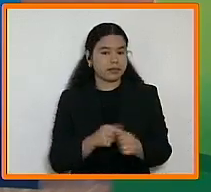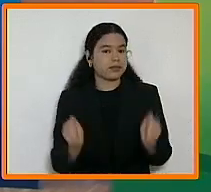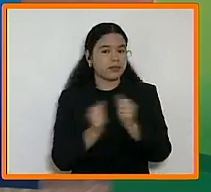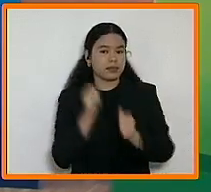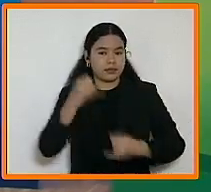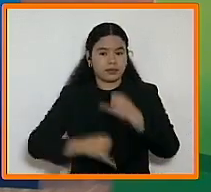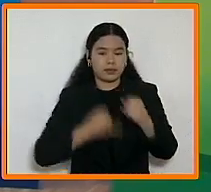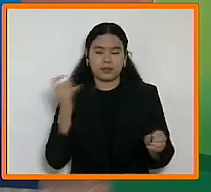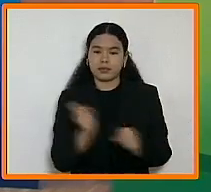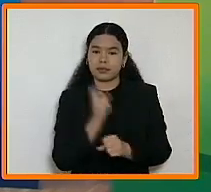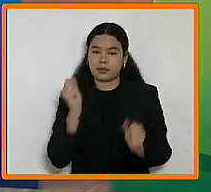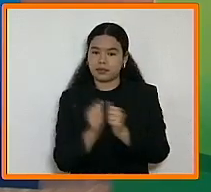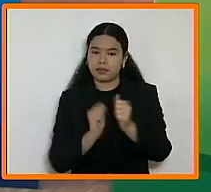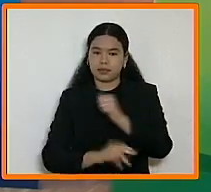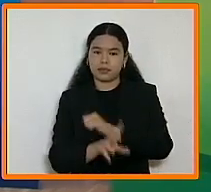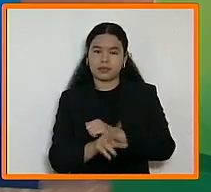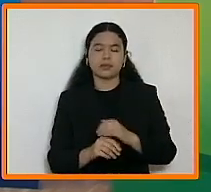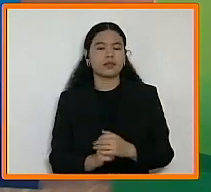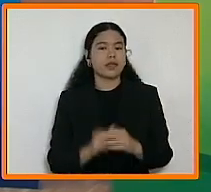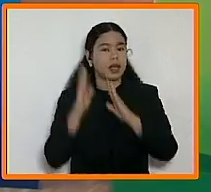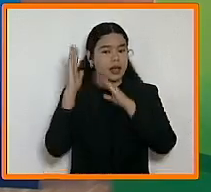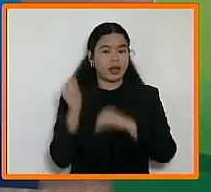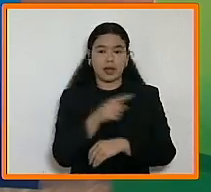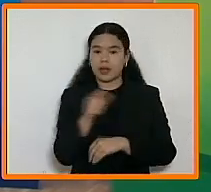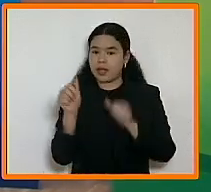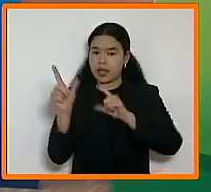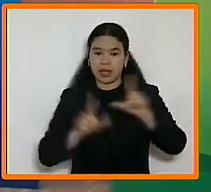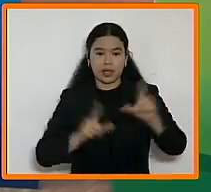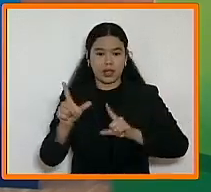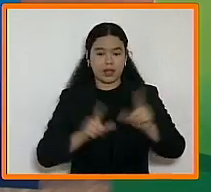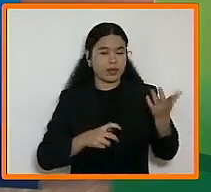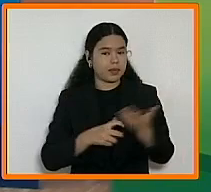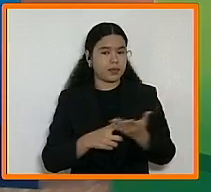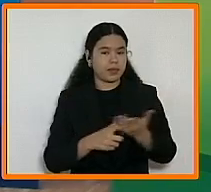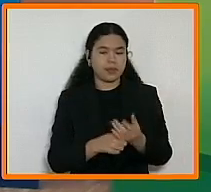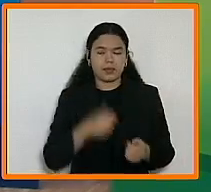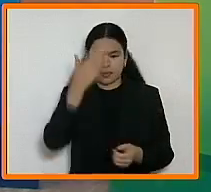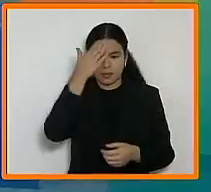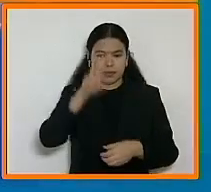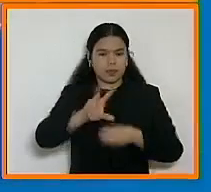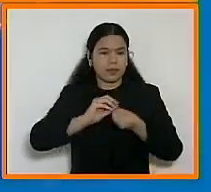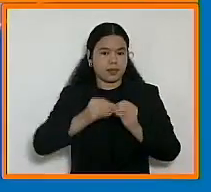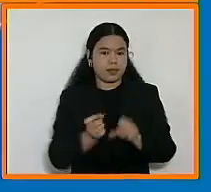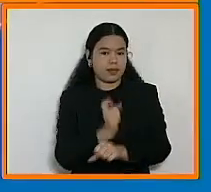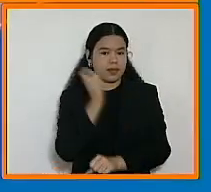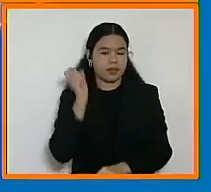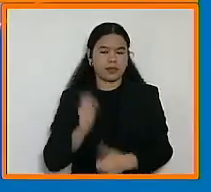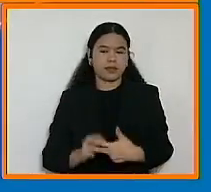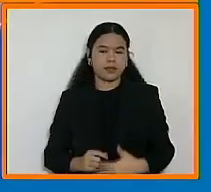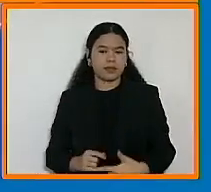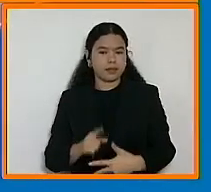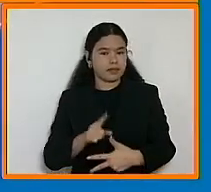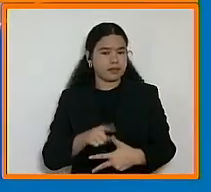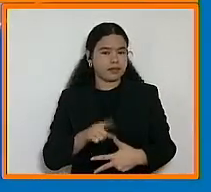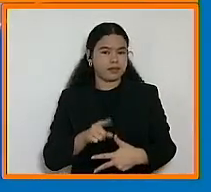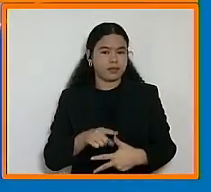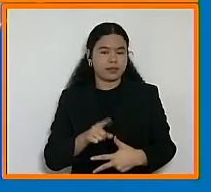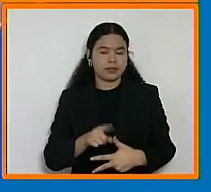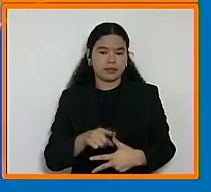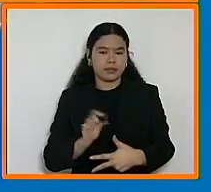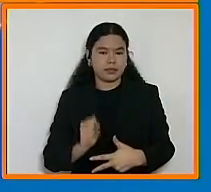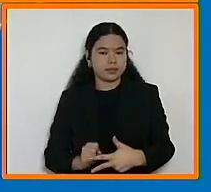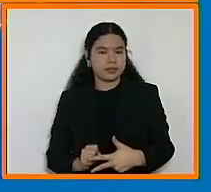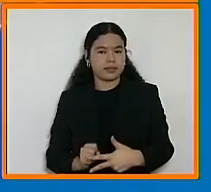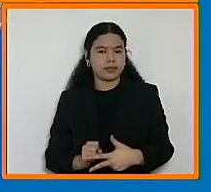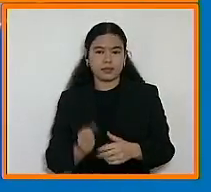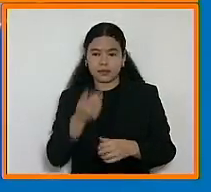y ganar junto a Pega 3. Espero que tengas tu boletito en mano porque se vienen tus tres números ganadores. Tu primer número afortunado